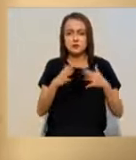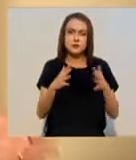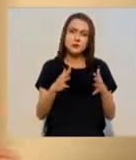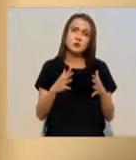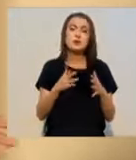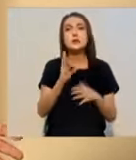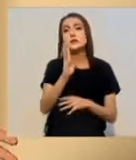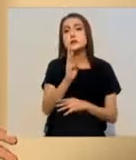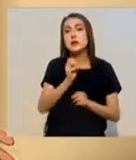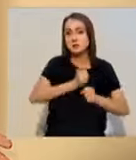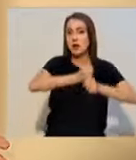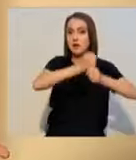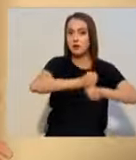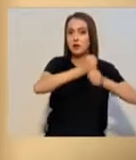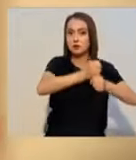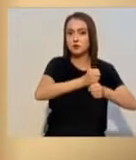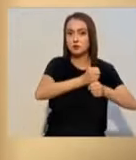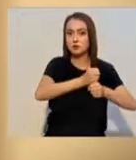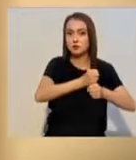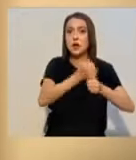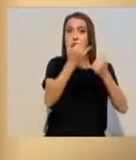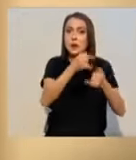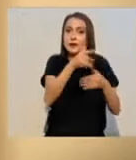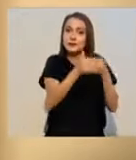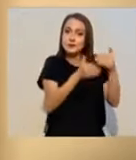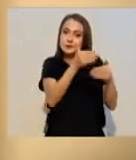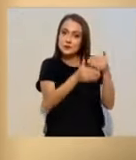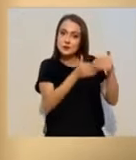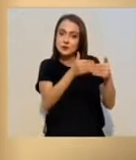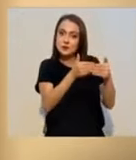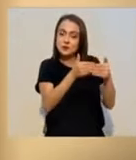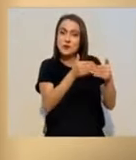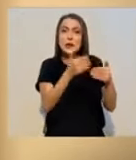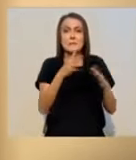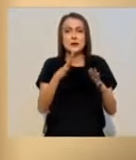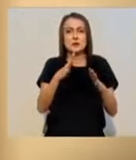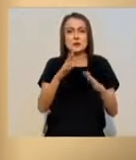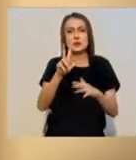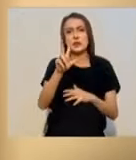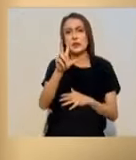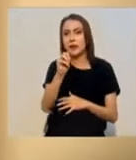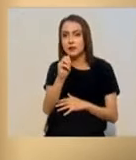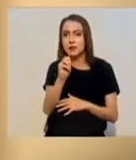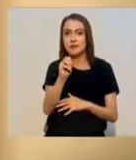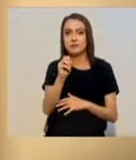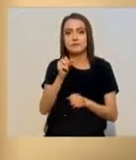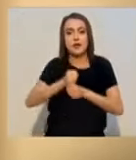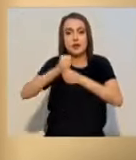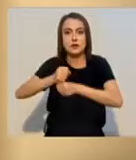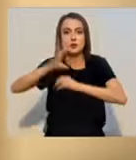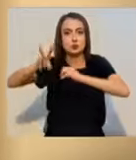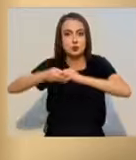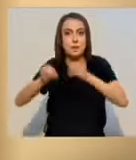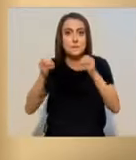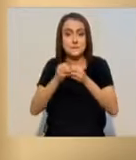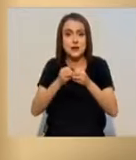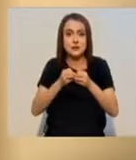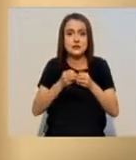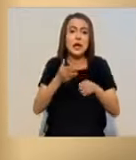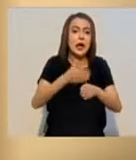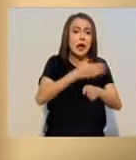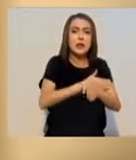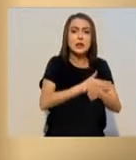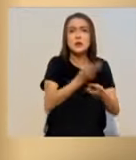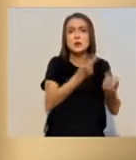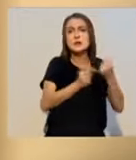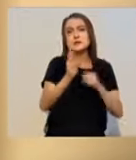de 6 caballos que hoy están en este proceso a cerca de unos 30, y de poder pasar de una producción